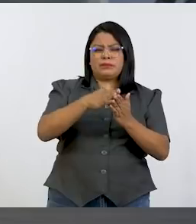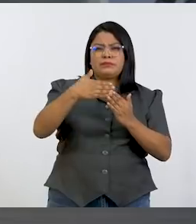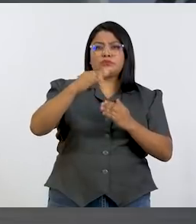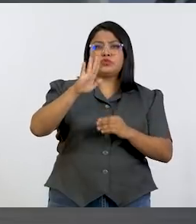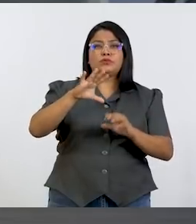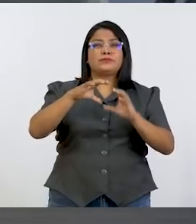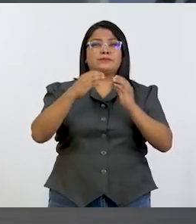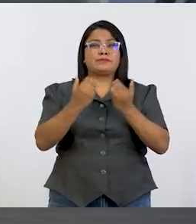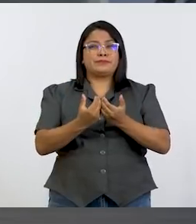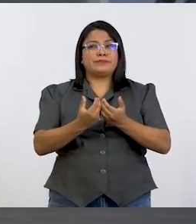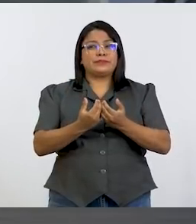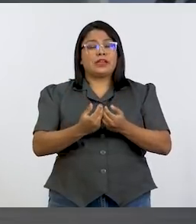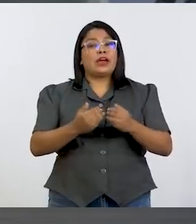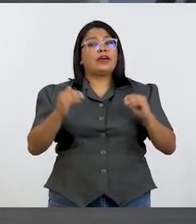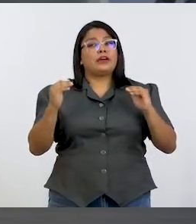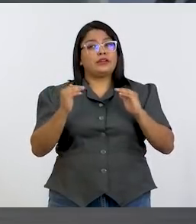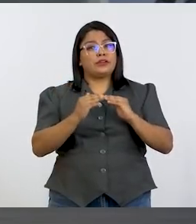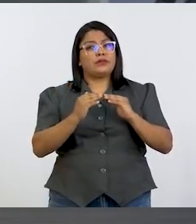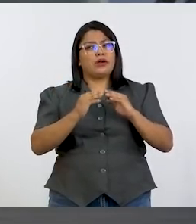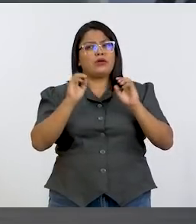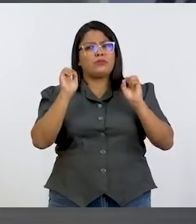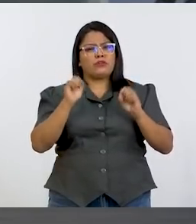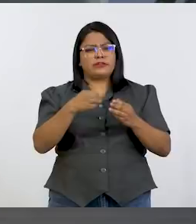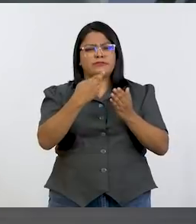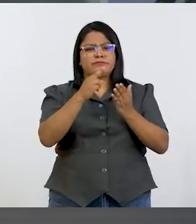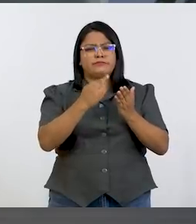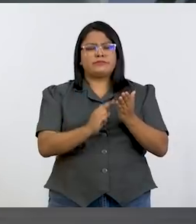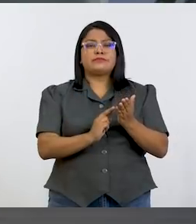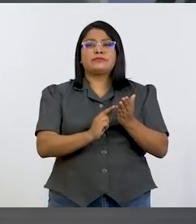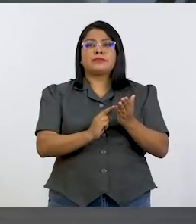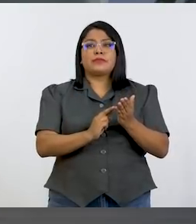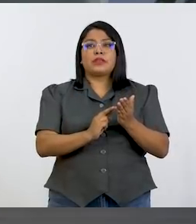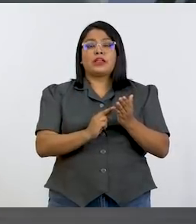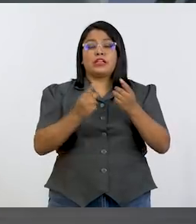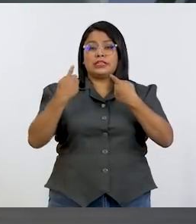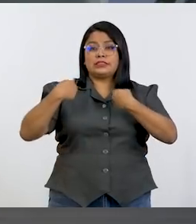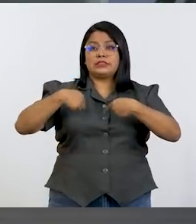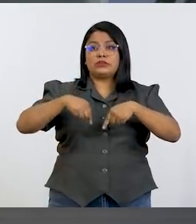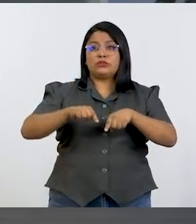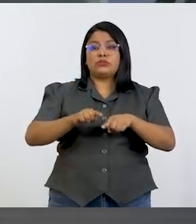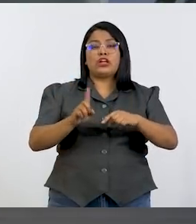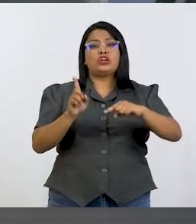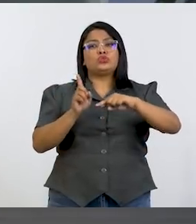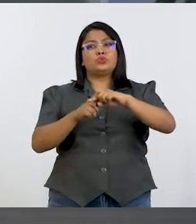tus clases. Además, puedes revisar la infografía sobre la secuencia de